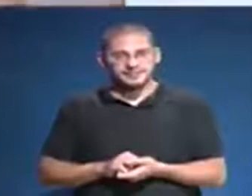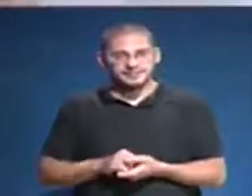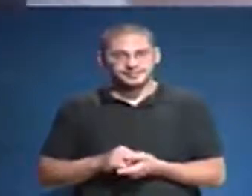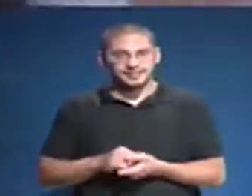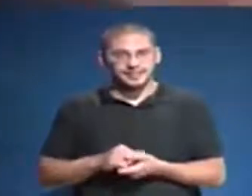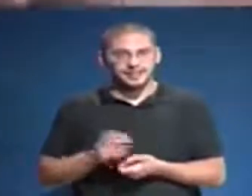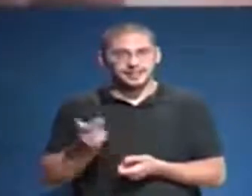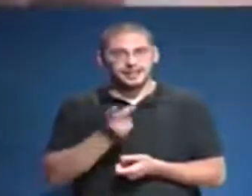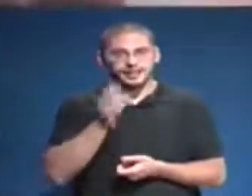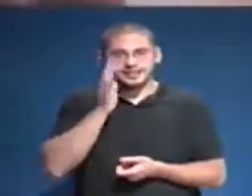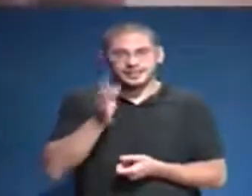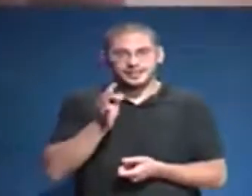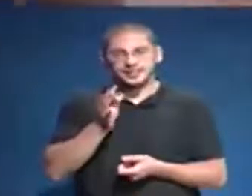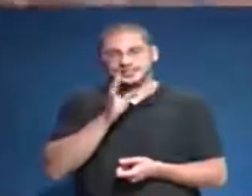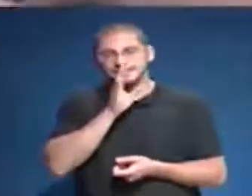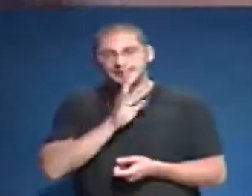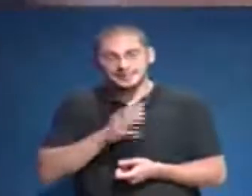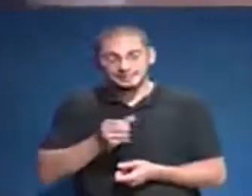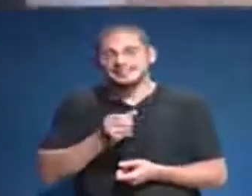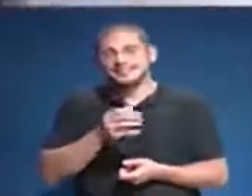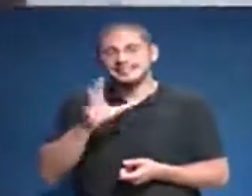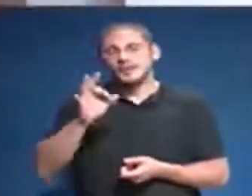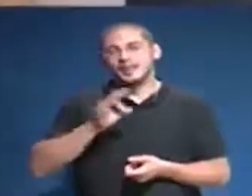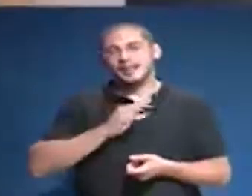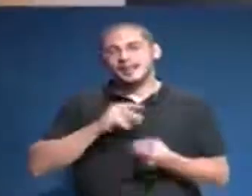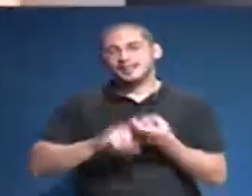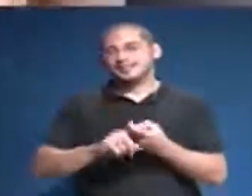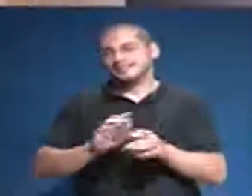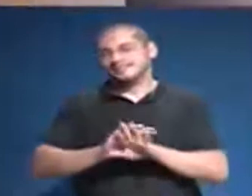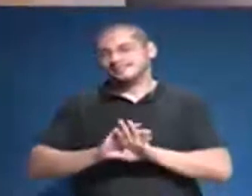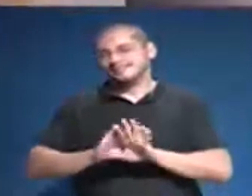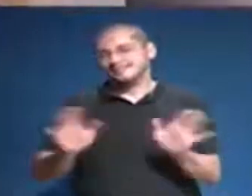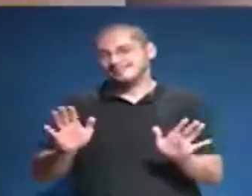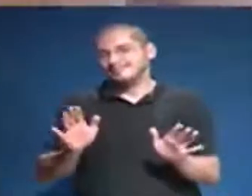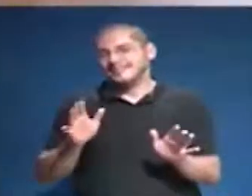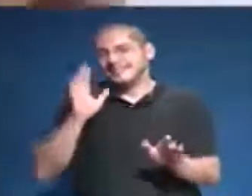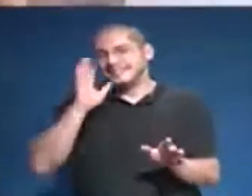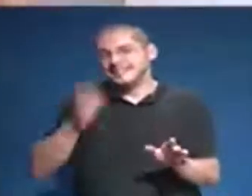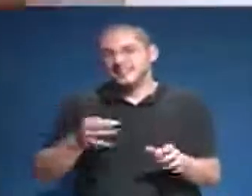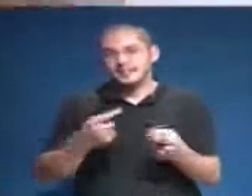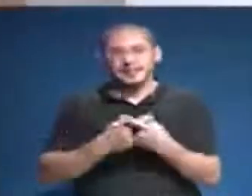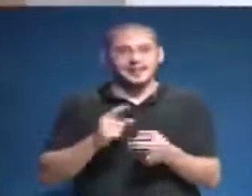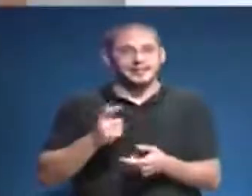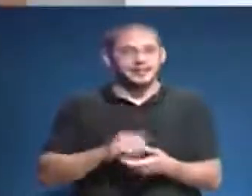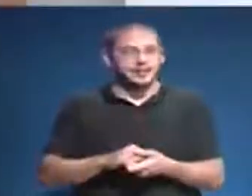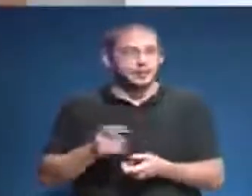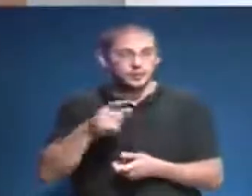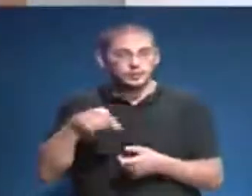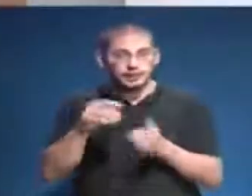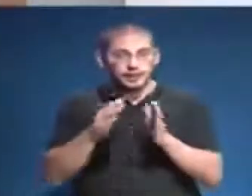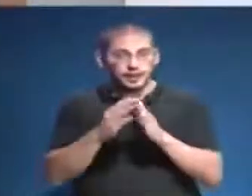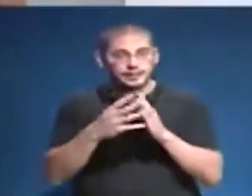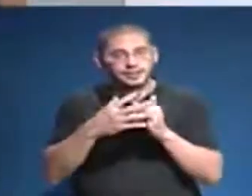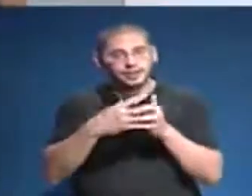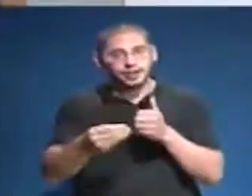¿Cómo se nota que tiene buena onda, no? Y que ya pasaron los 50 años de casados. Bueno, ahí está, para que lo hagan en su casa. Me